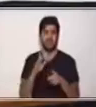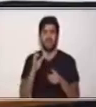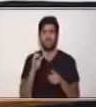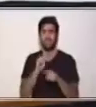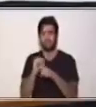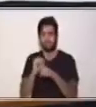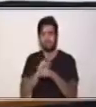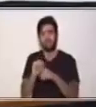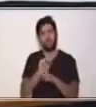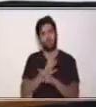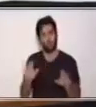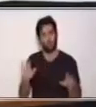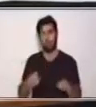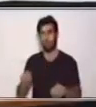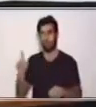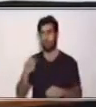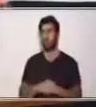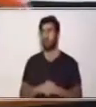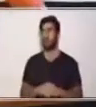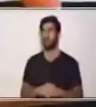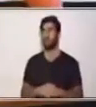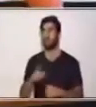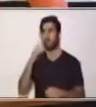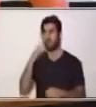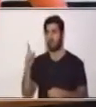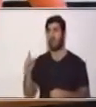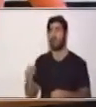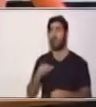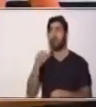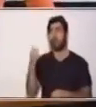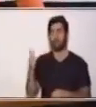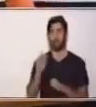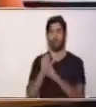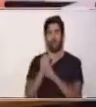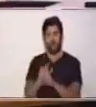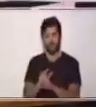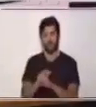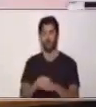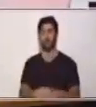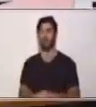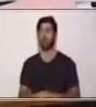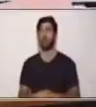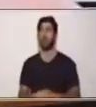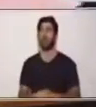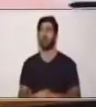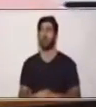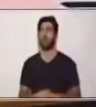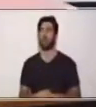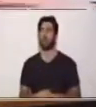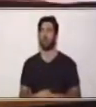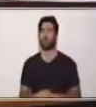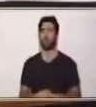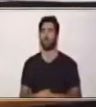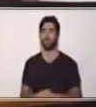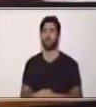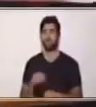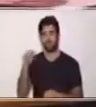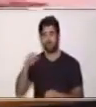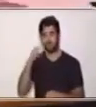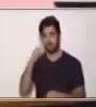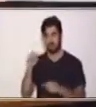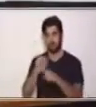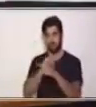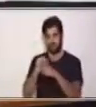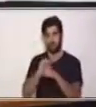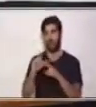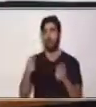final. Veamos este ejemplo que vamos a realizar de una manera, en este caso, práctica. Usted